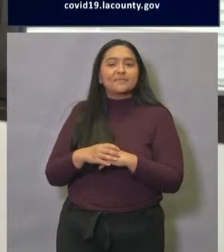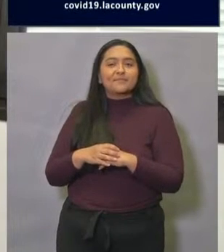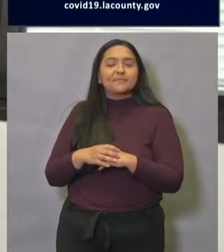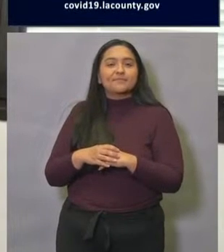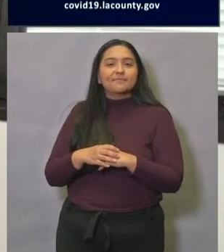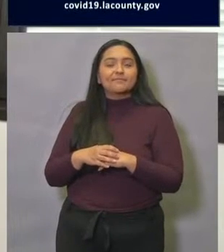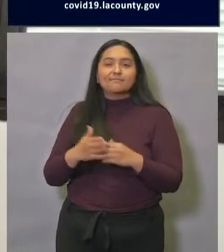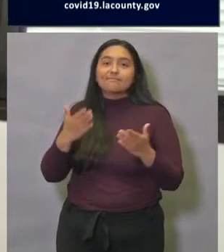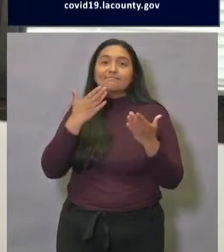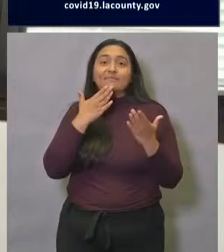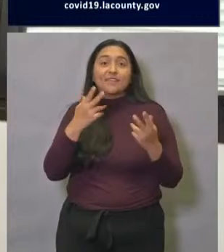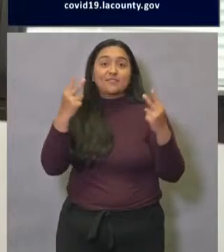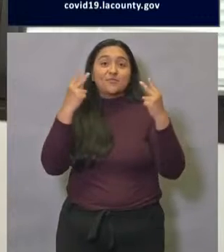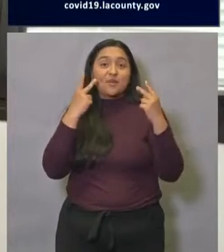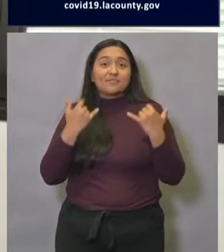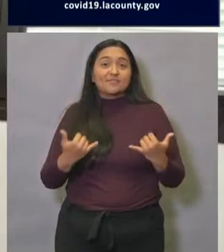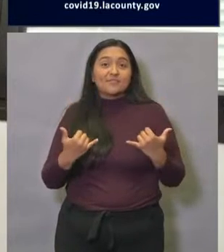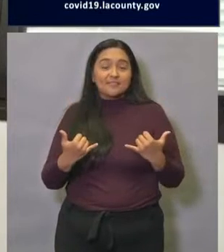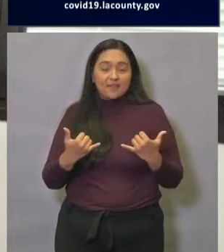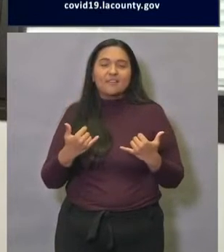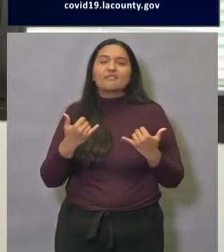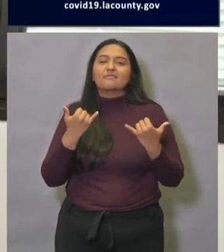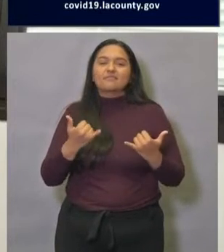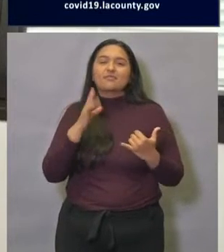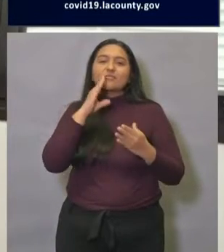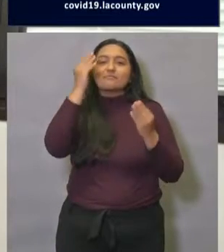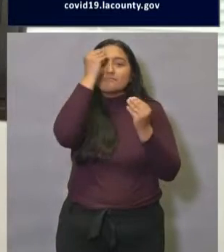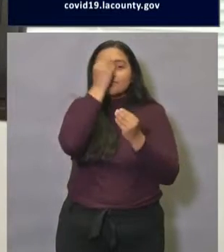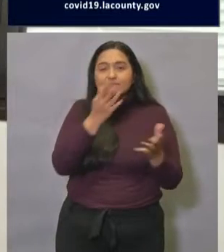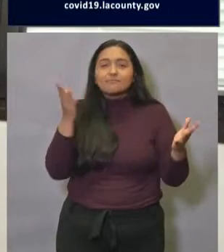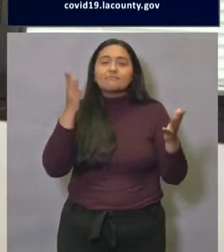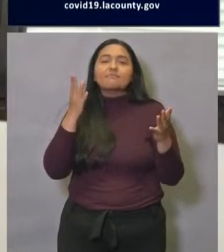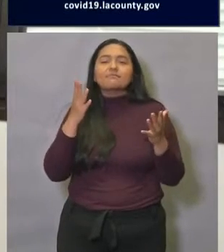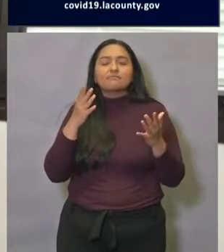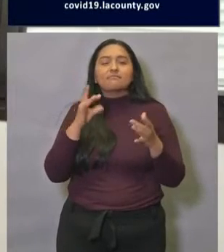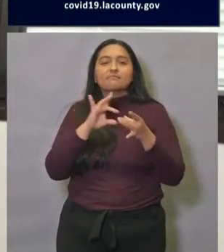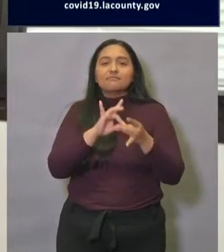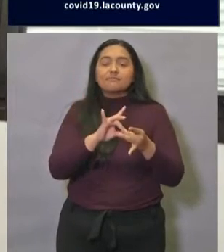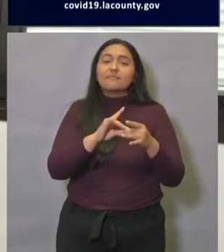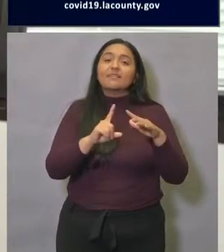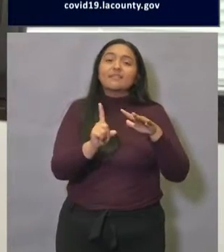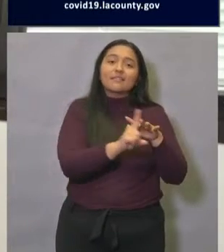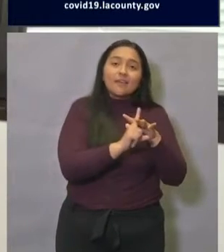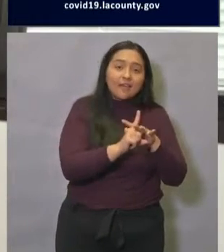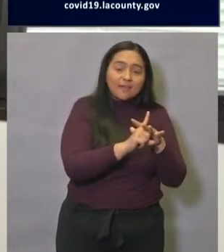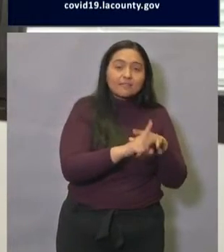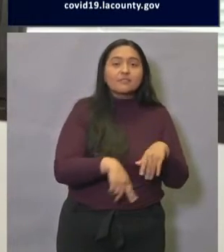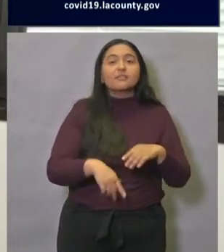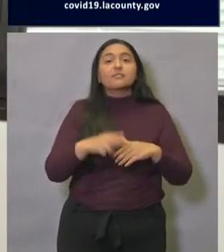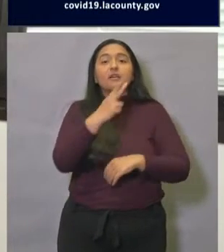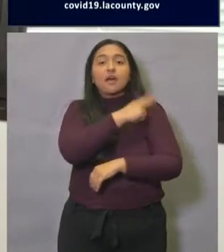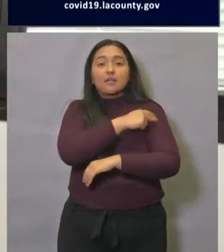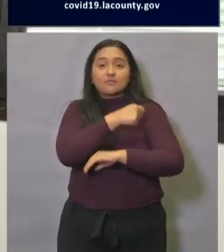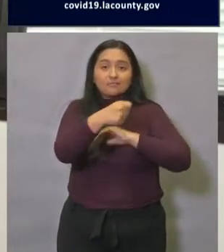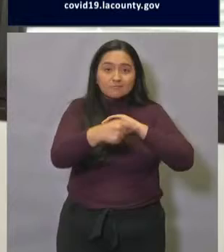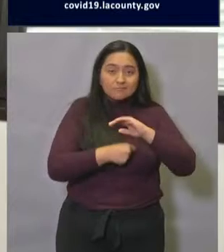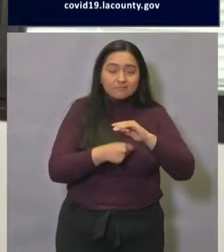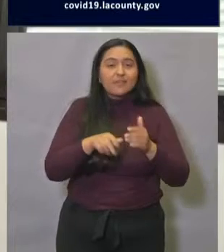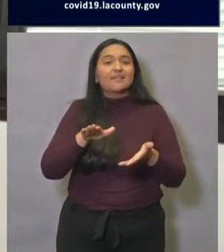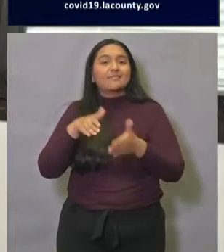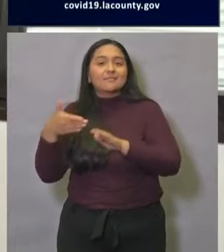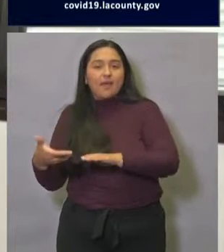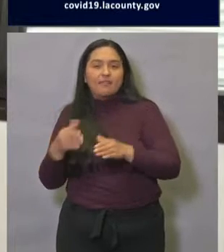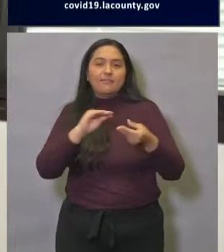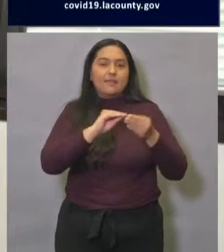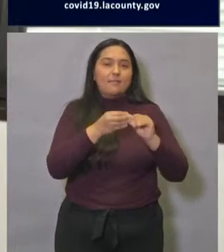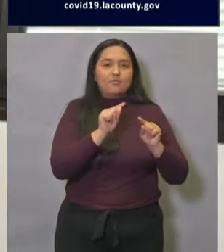Gracias por acompañarnos hoy. Compartiremos actualizaciones sobre casos, hospitalizaciones y muertes por COVID-19 en el